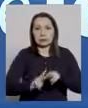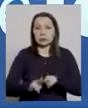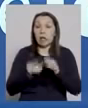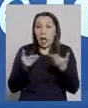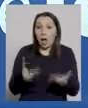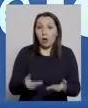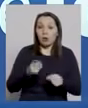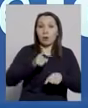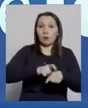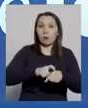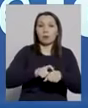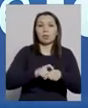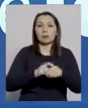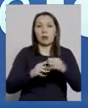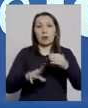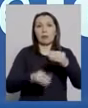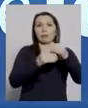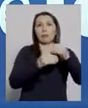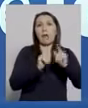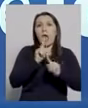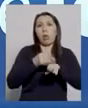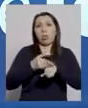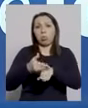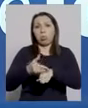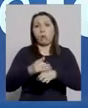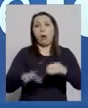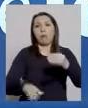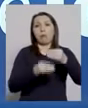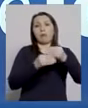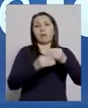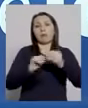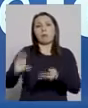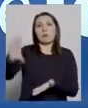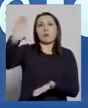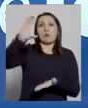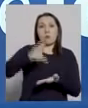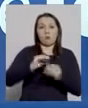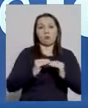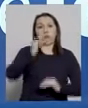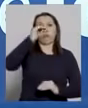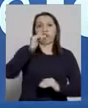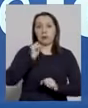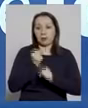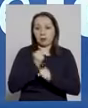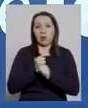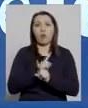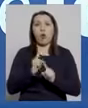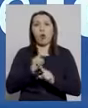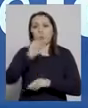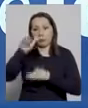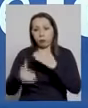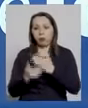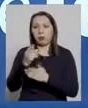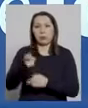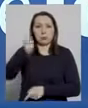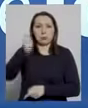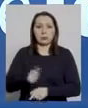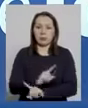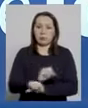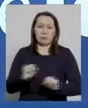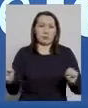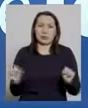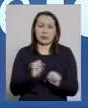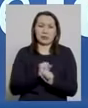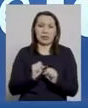un momento en que se van acumulando algunos anuncios, esto es producto de un trabajo que venimos realizando y no una acción de un día, sería imposible. Así